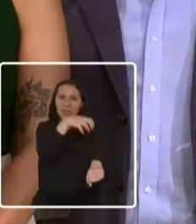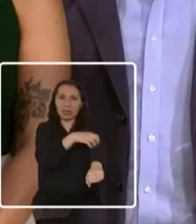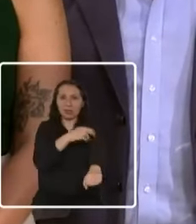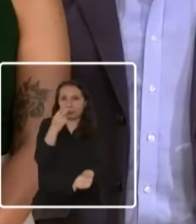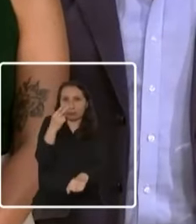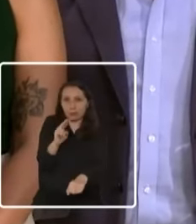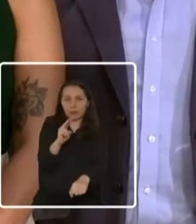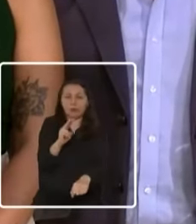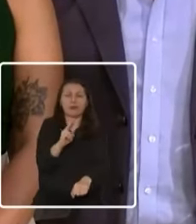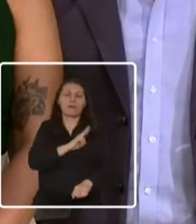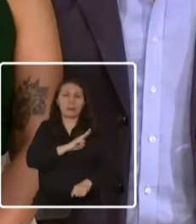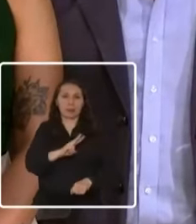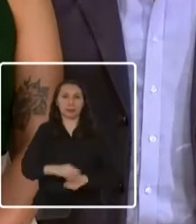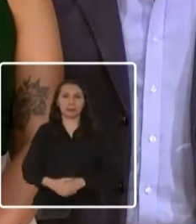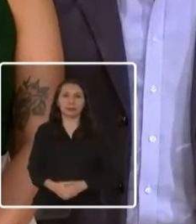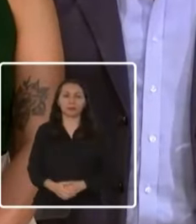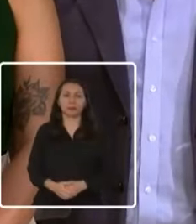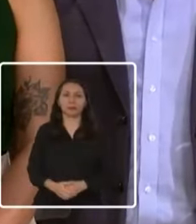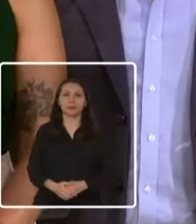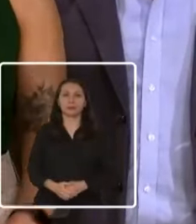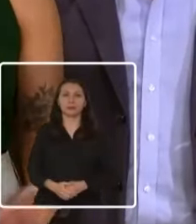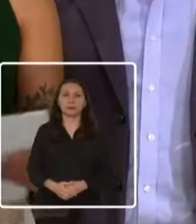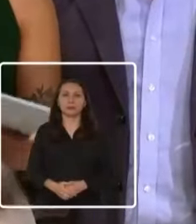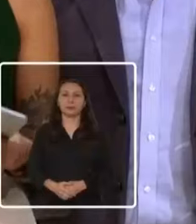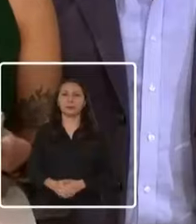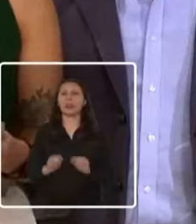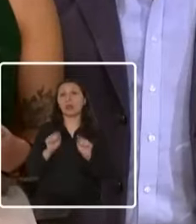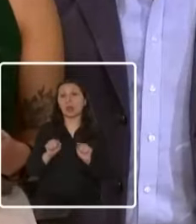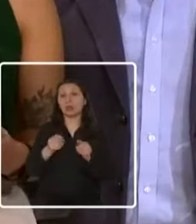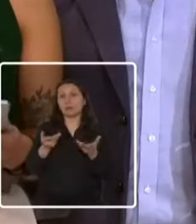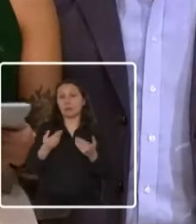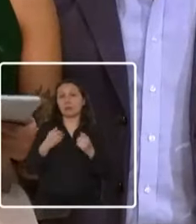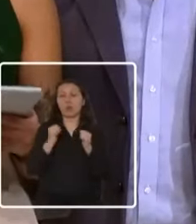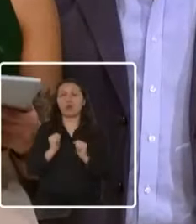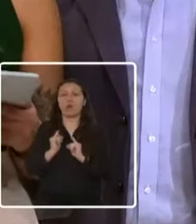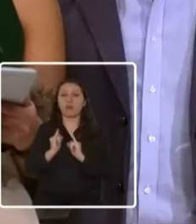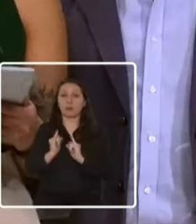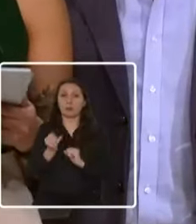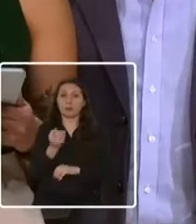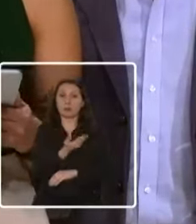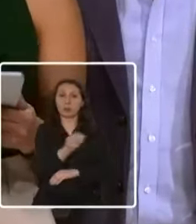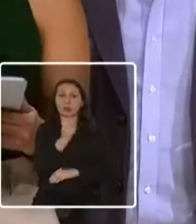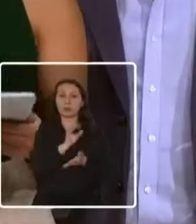región de Valparaíso. Eso es lo que puedo informar, subsecretaria.